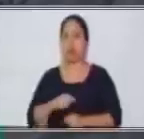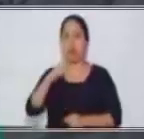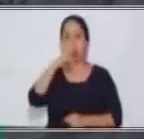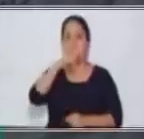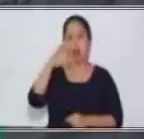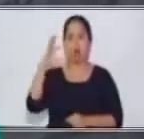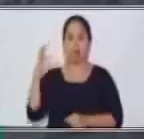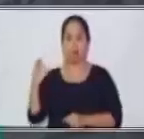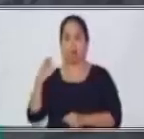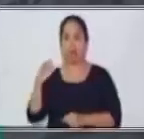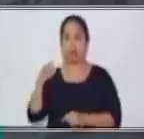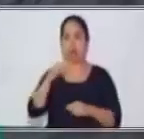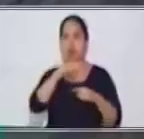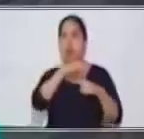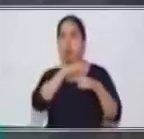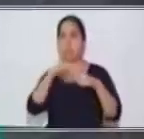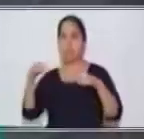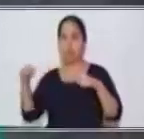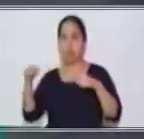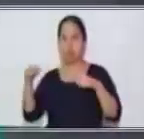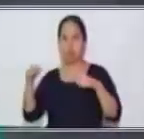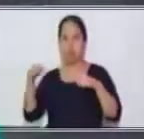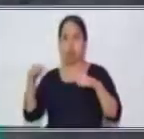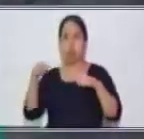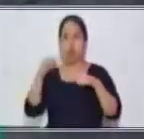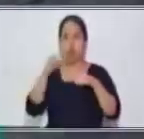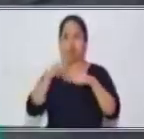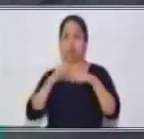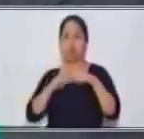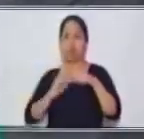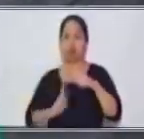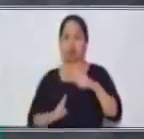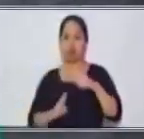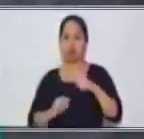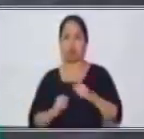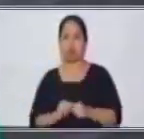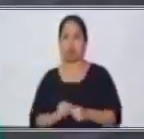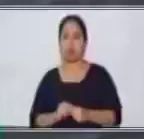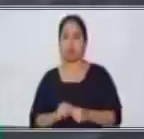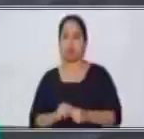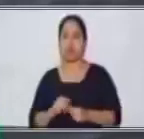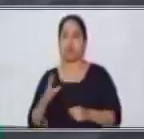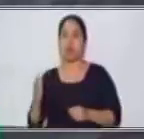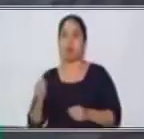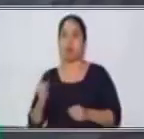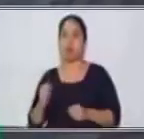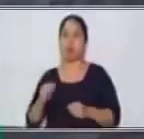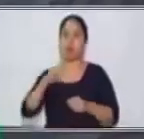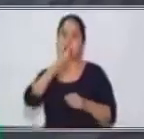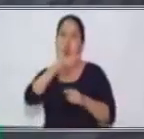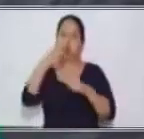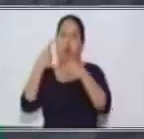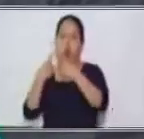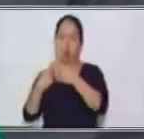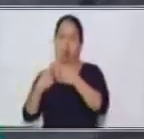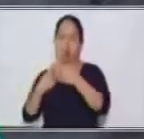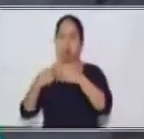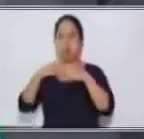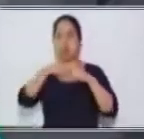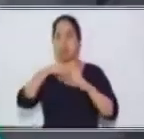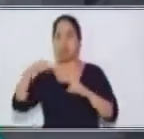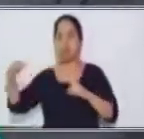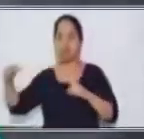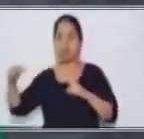dividido la resultante. El cateto opuesto a beta, ¿quién es? X dividido la